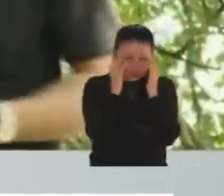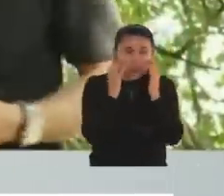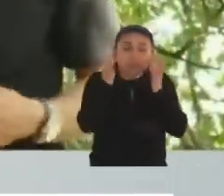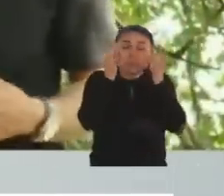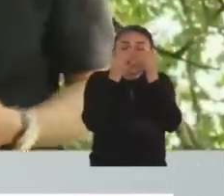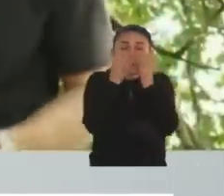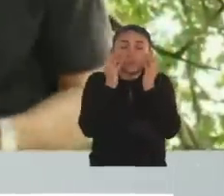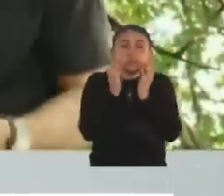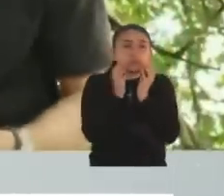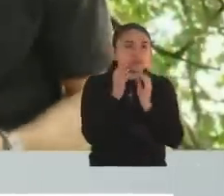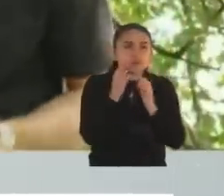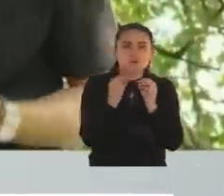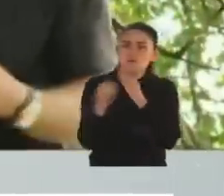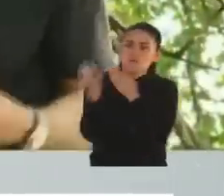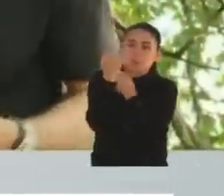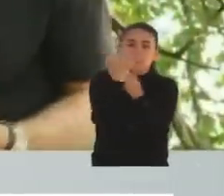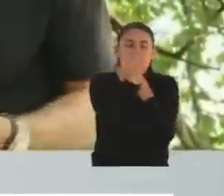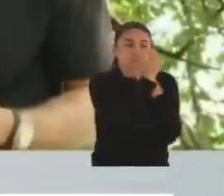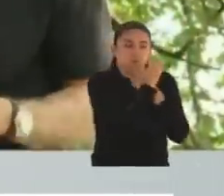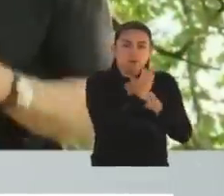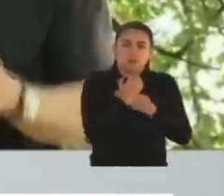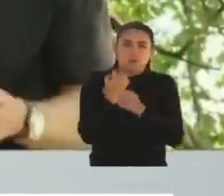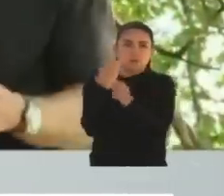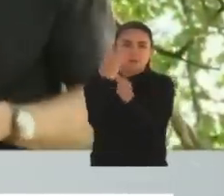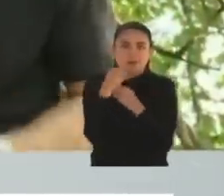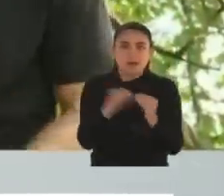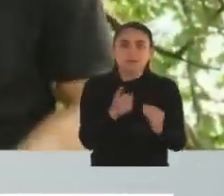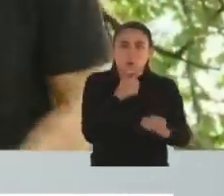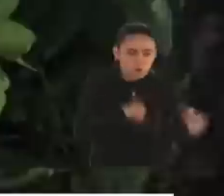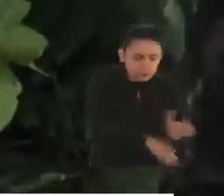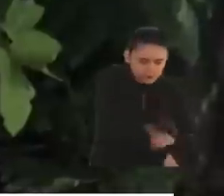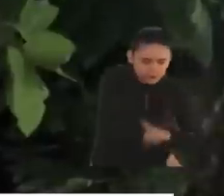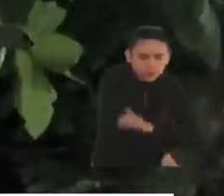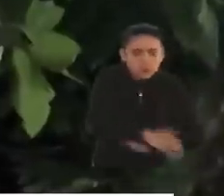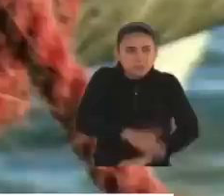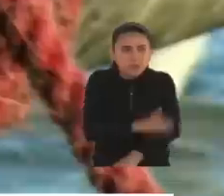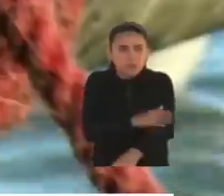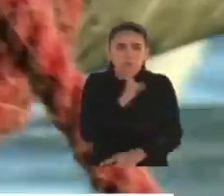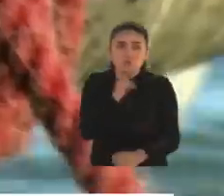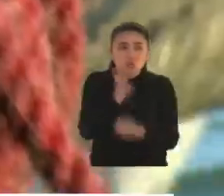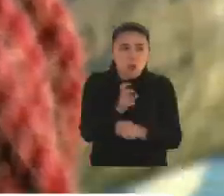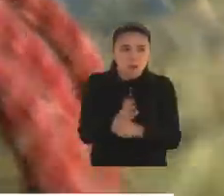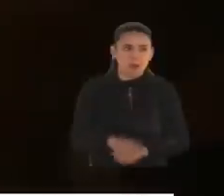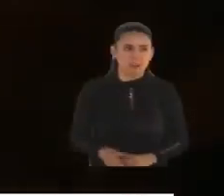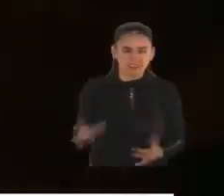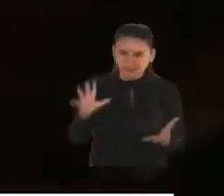ropa, te están molestando. Ellos se tienen que meter al agua para escaparse un poquito de los zancudos. Me